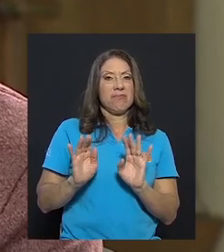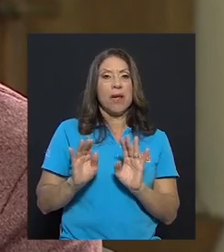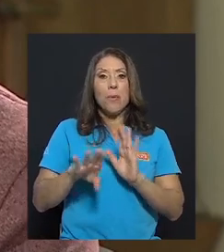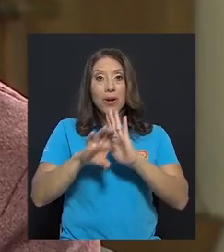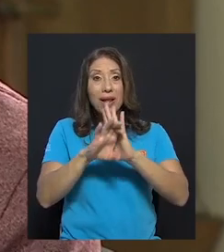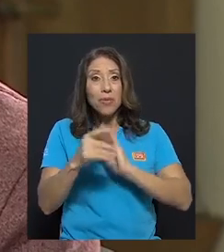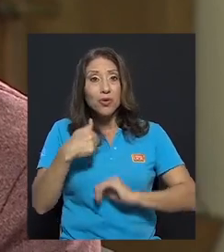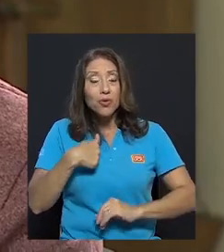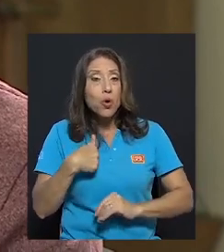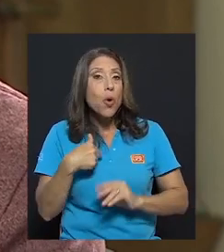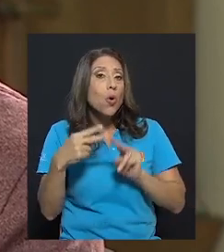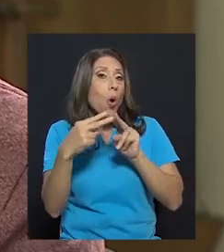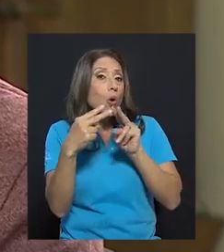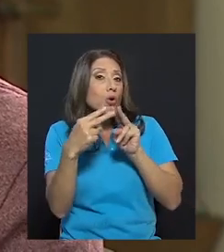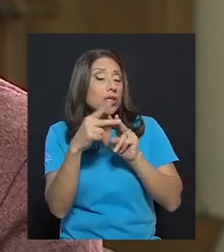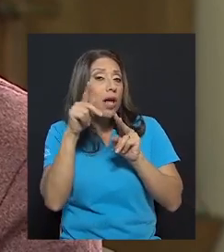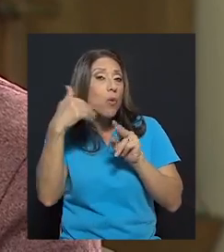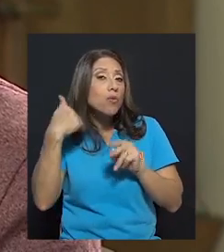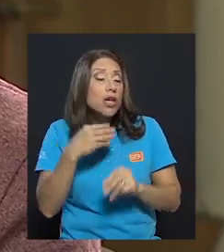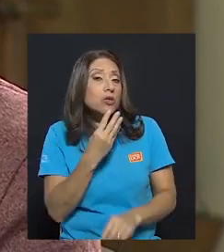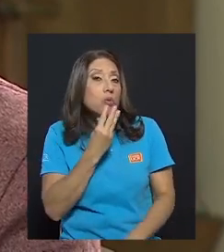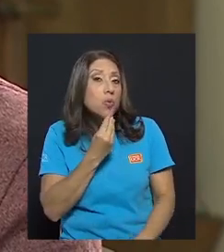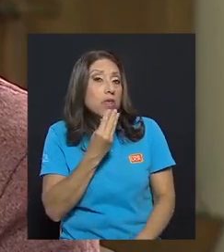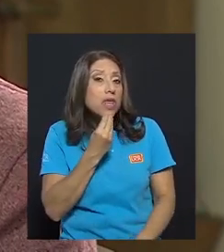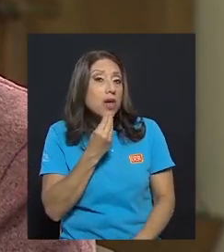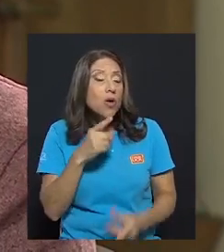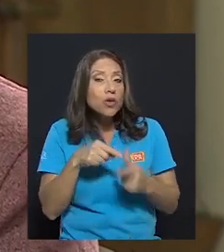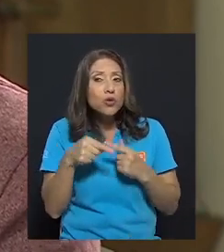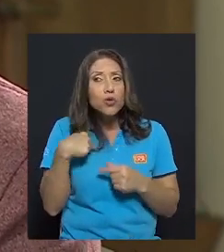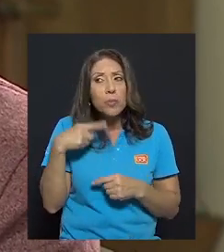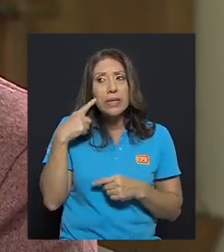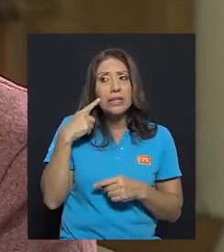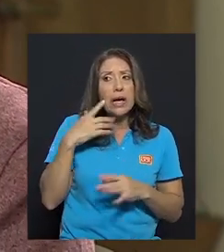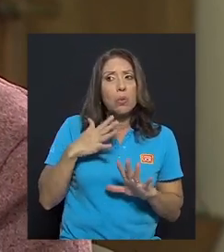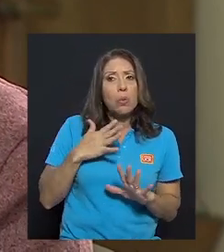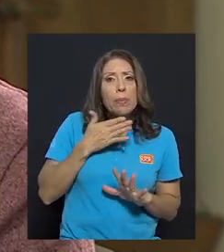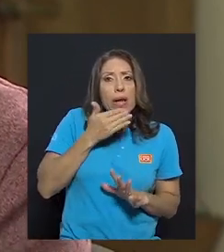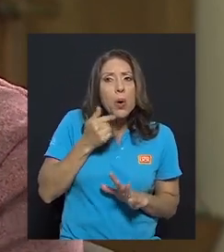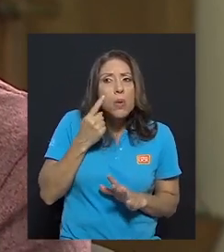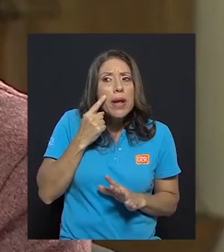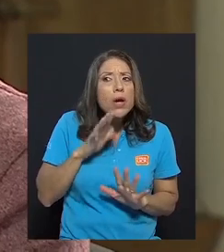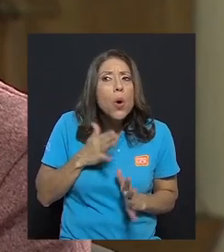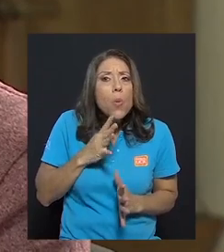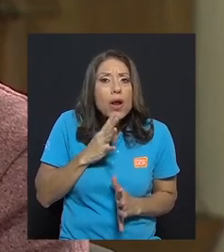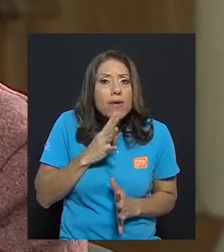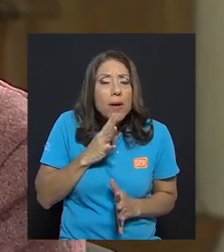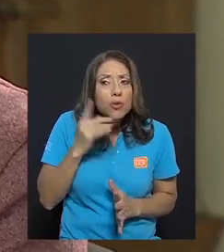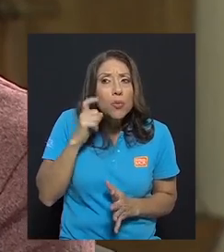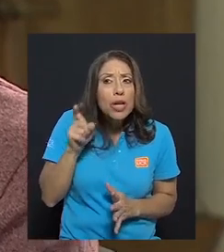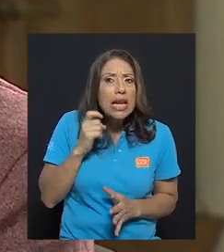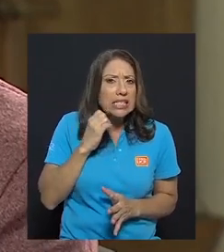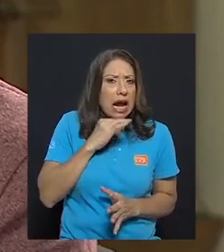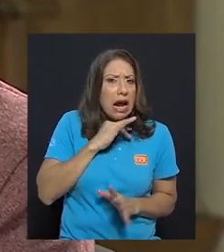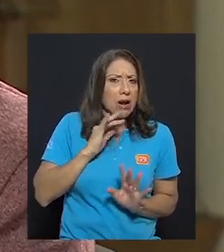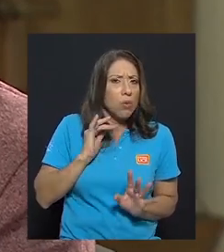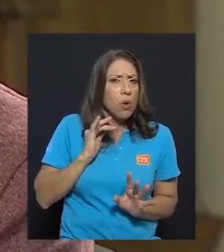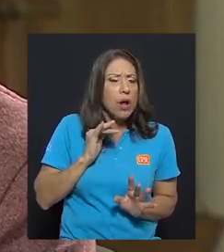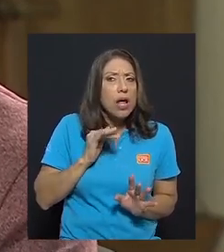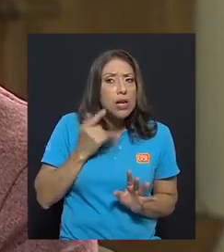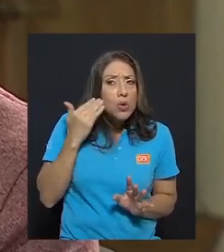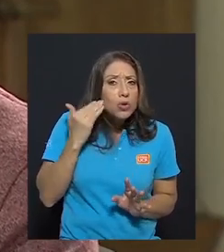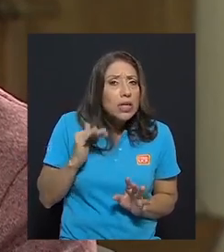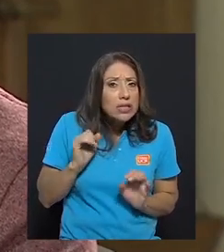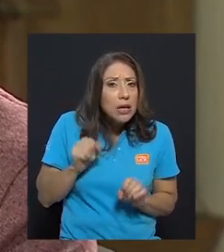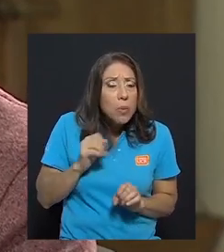y todo el mundo decía, bueno, quién sabe, hay que ver cómo le hablamos, porque él es un poquito, debe ser extraño. quién sabe si se le puede hablar de esto, quién sabe si se le puede hablar de lo otro.